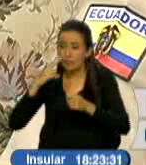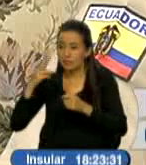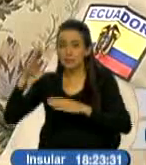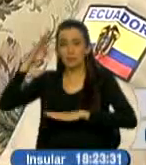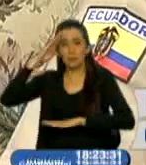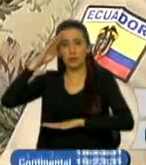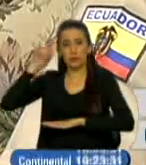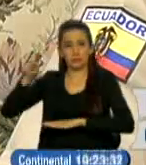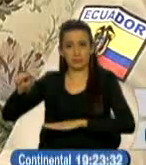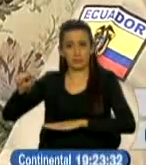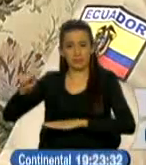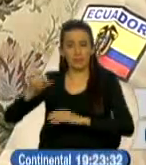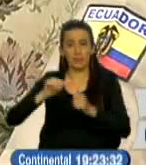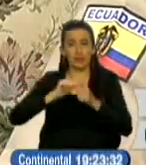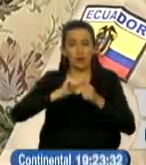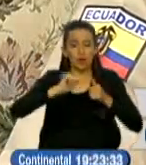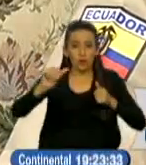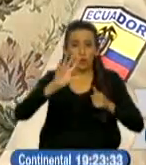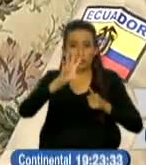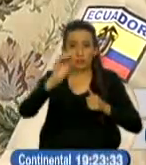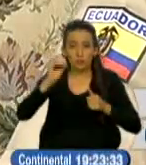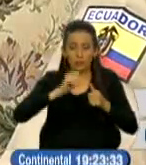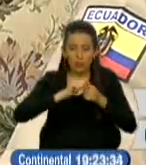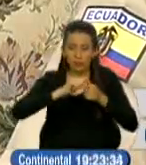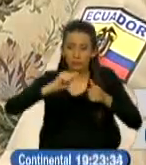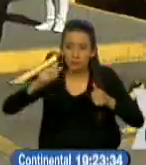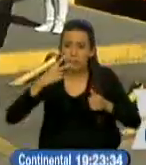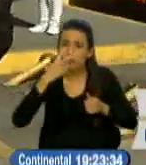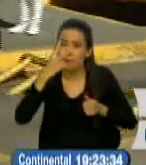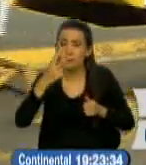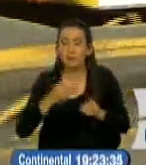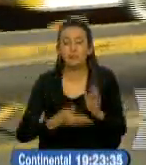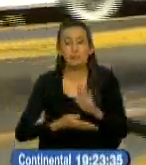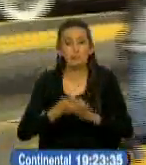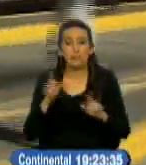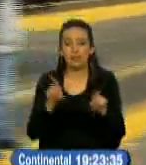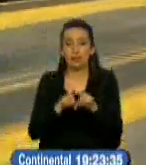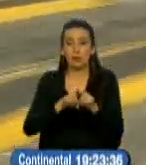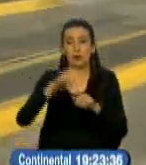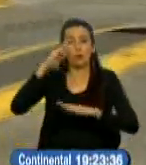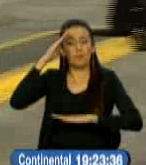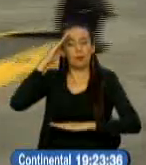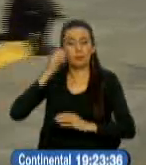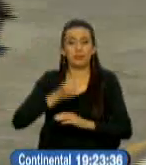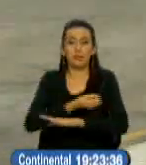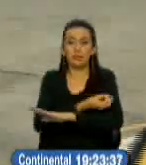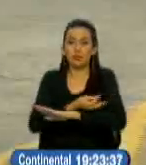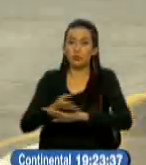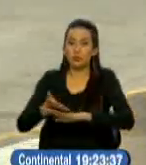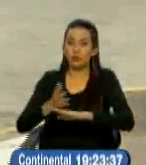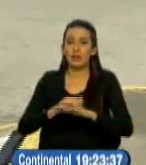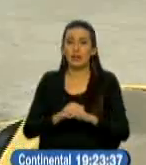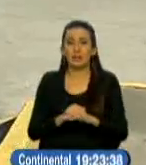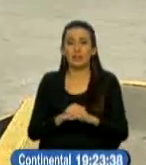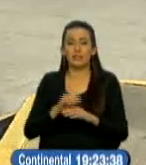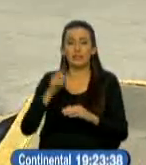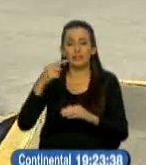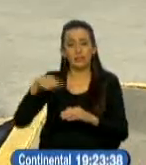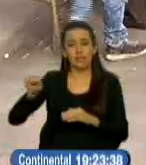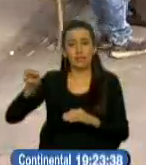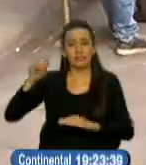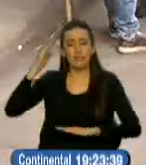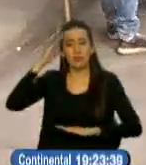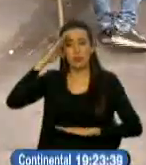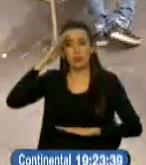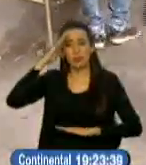personal policial para el control del tránsito. Las autoridades recomiendan a la comunidad entender que es ella en primera